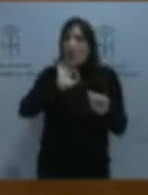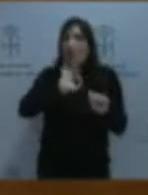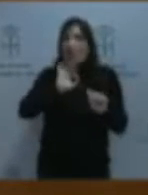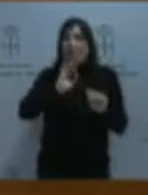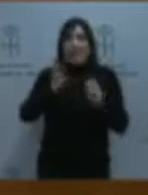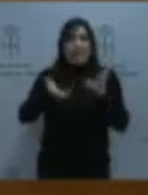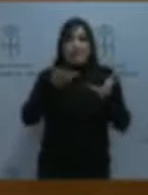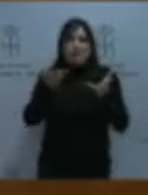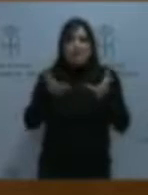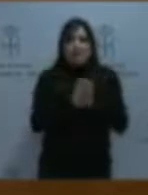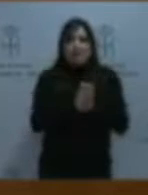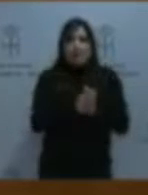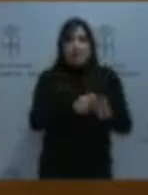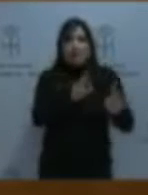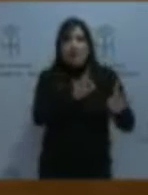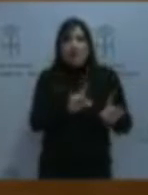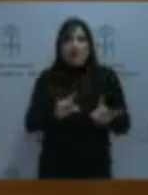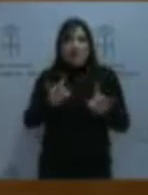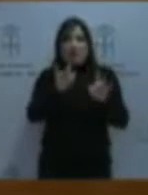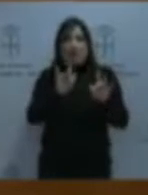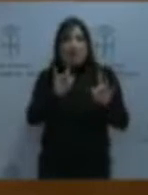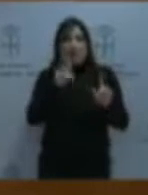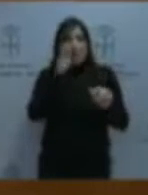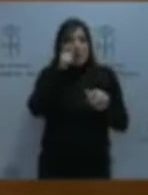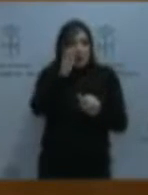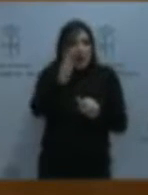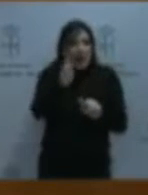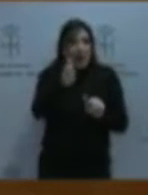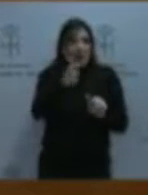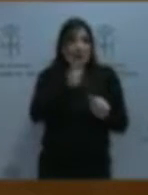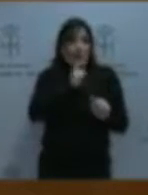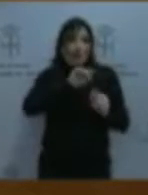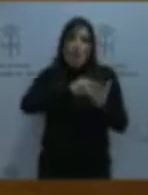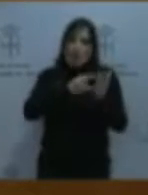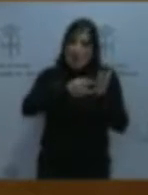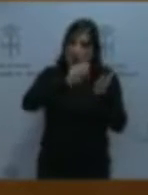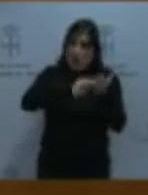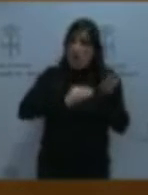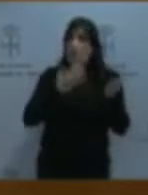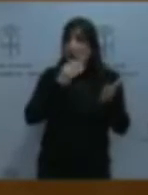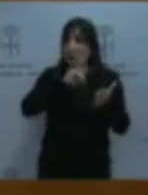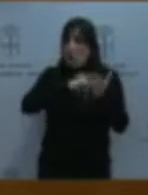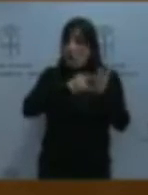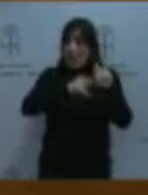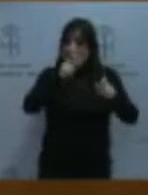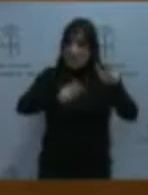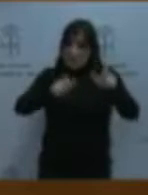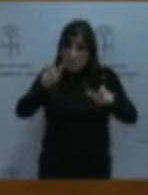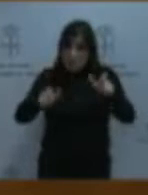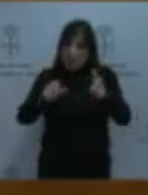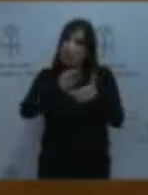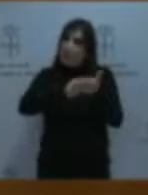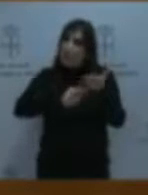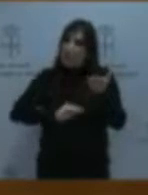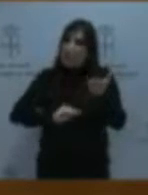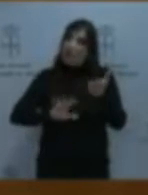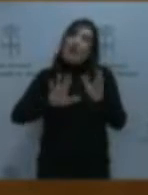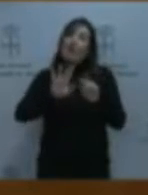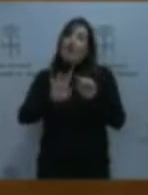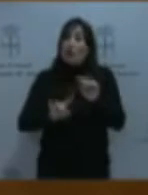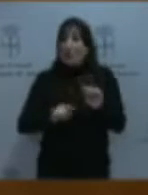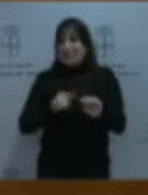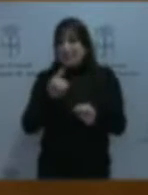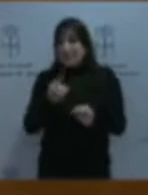asturiano, elaborando planes, como el plan demográfico, pero en los que luego la realidad es